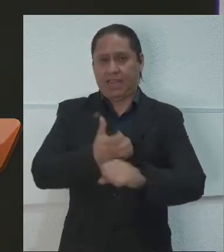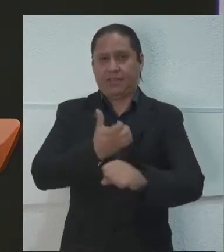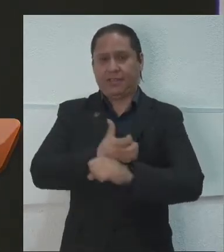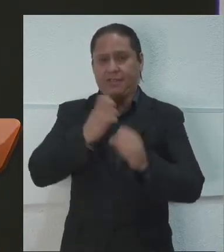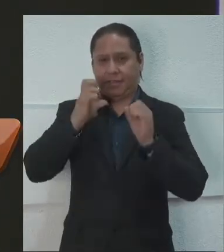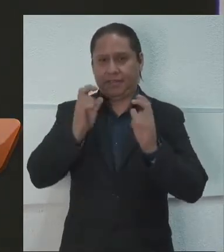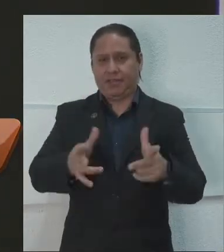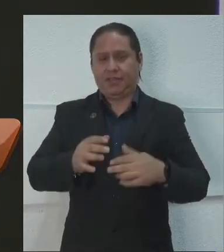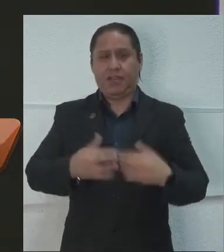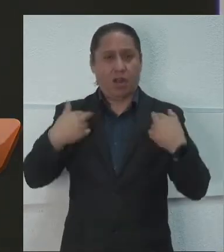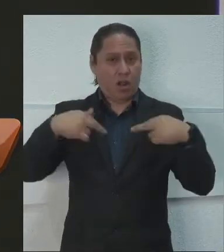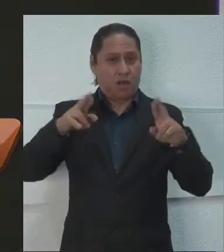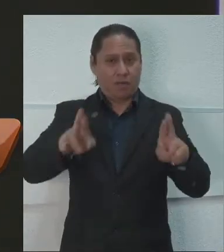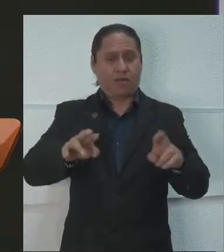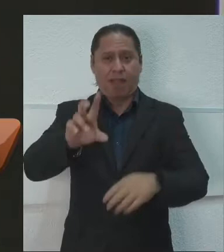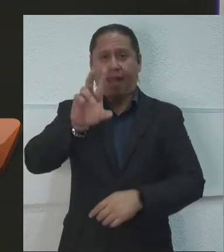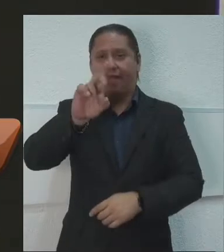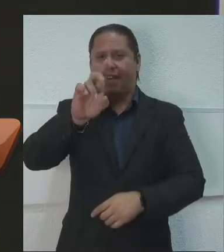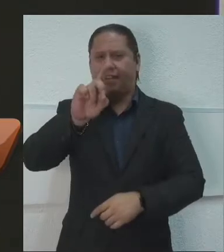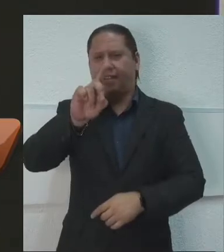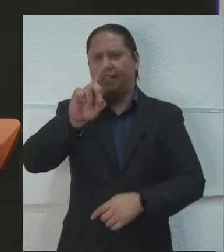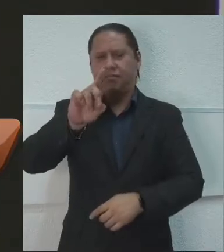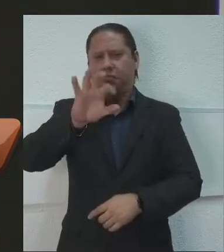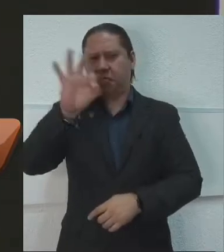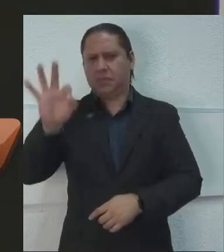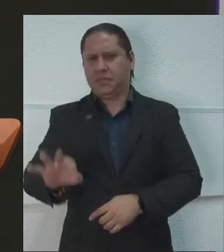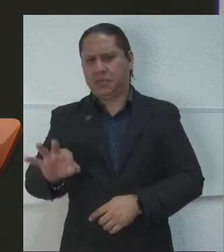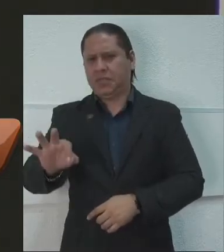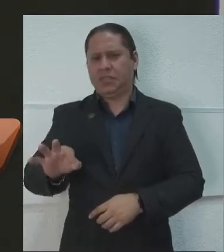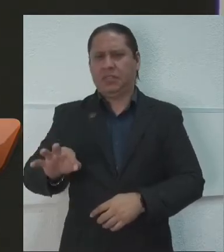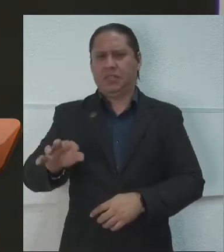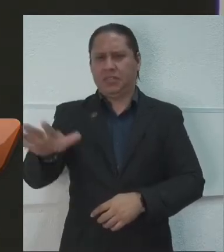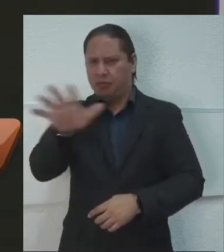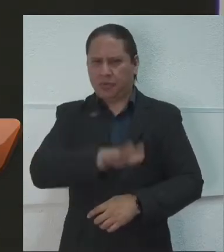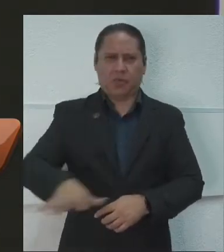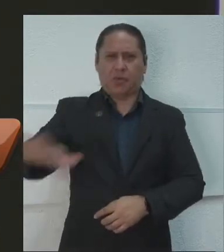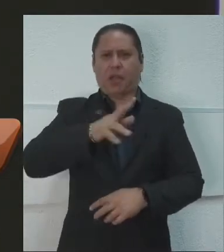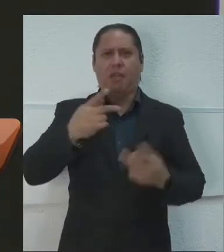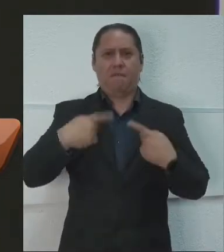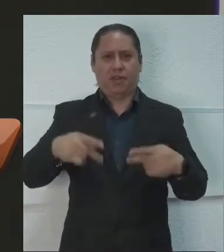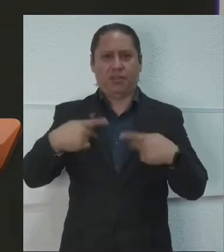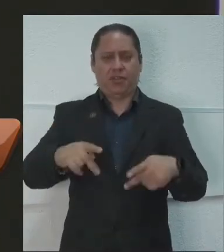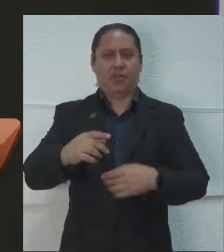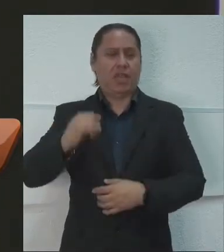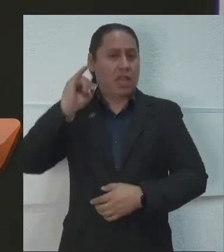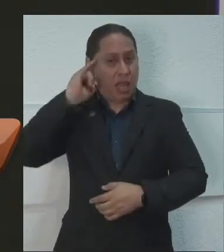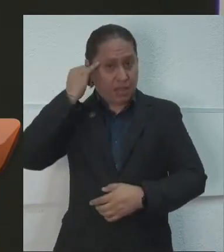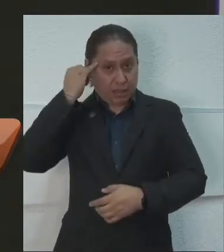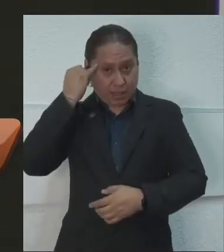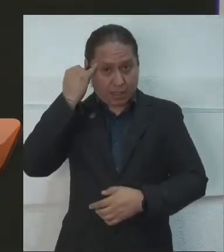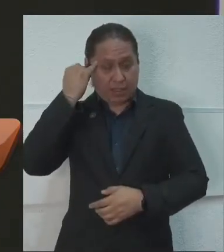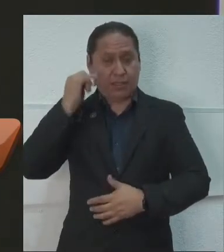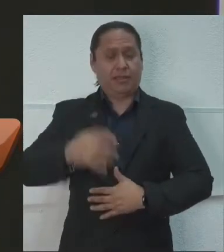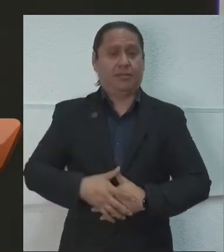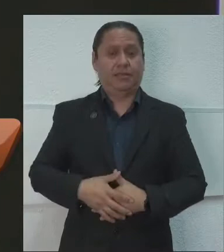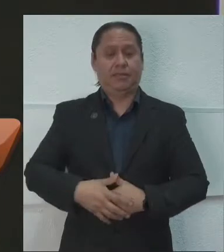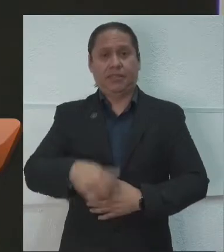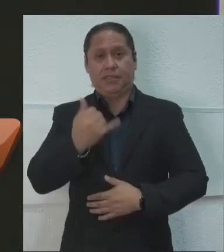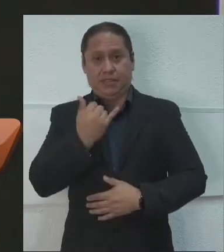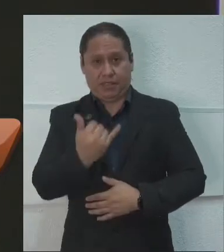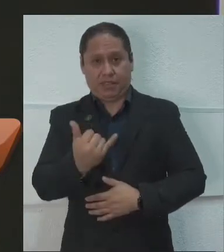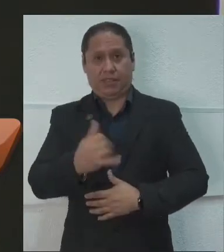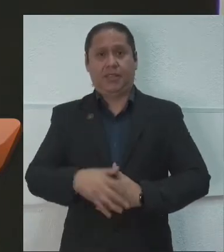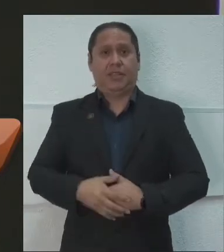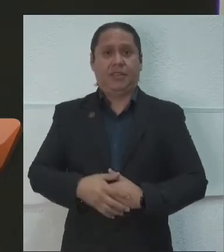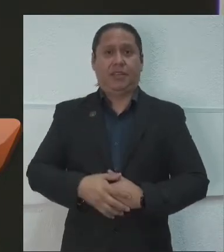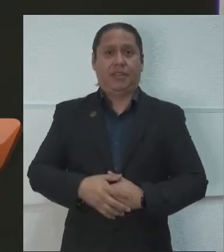Chiapas representamos casi el 30% de la población chiapaneca, somos indígenas, y que a partir